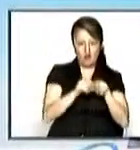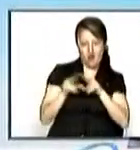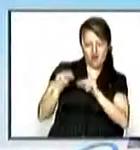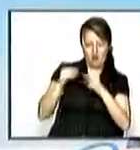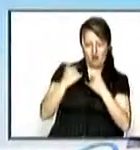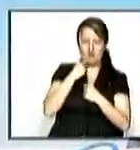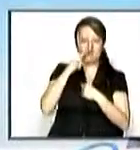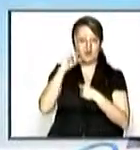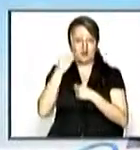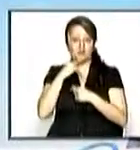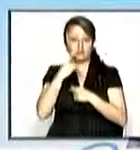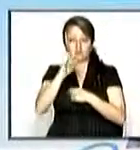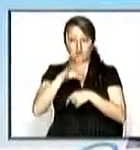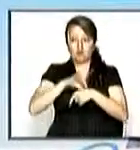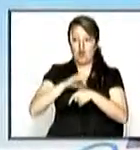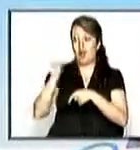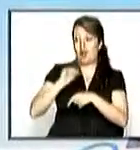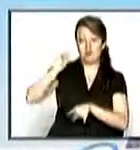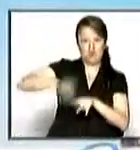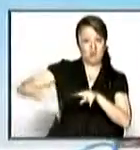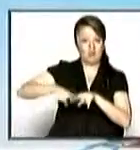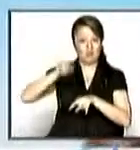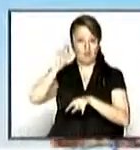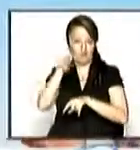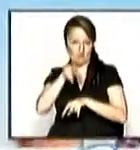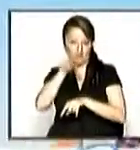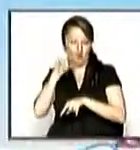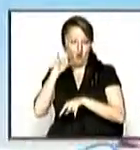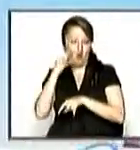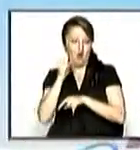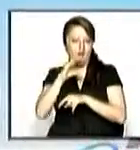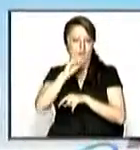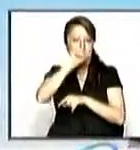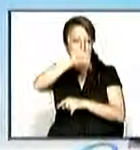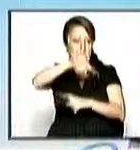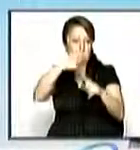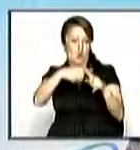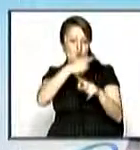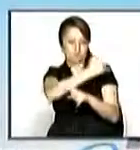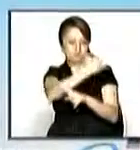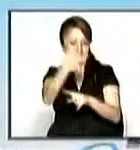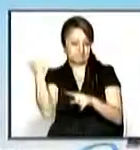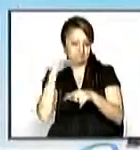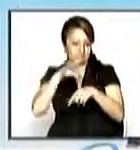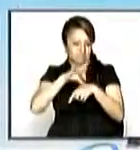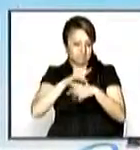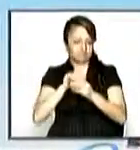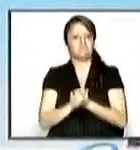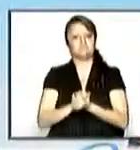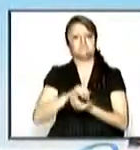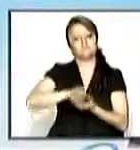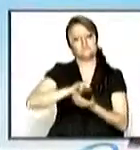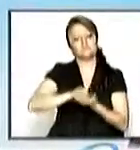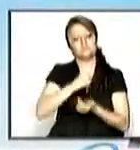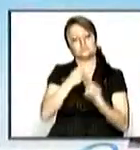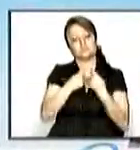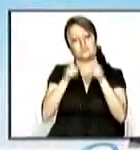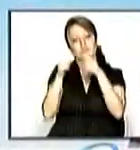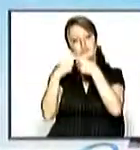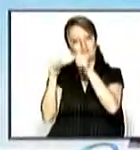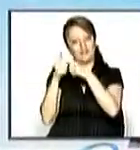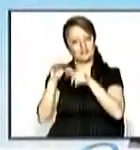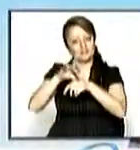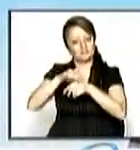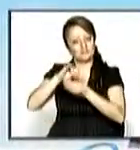sola golondrina no hace verano y necesitamos de un equipo interdisciplinario para poder examinar y evaluar bien a un paciente. Por